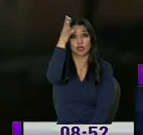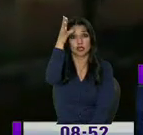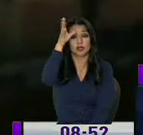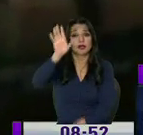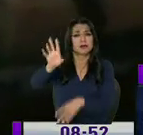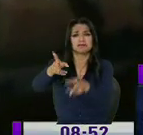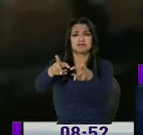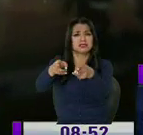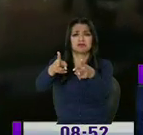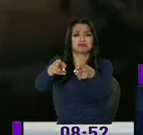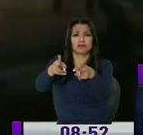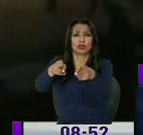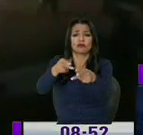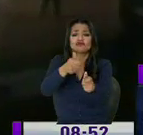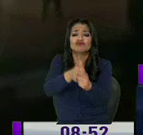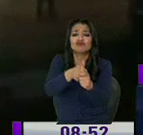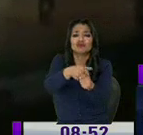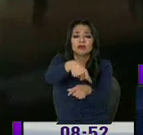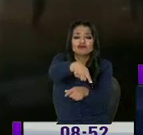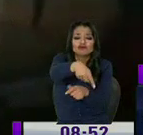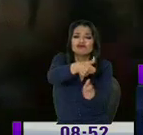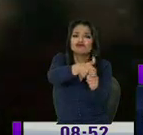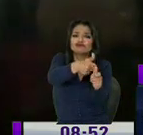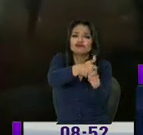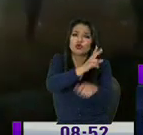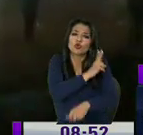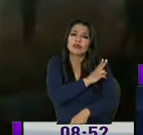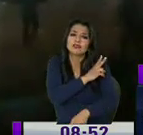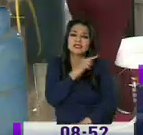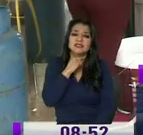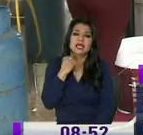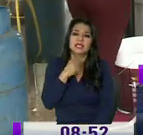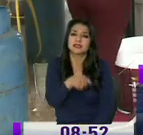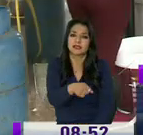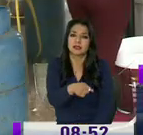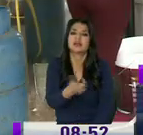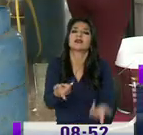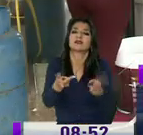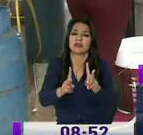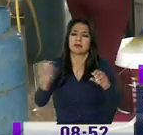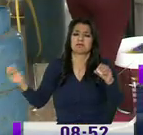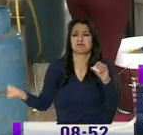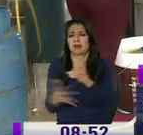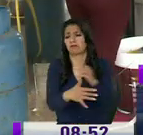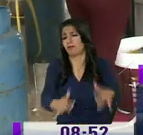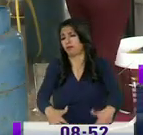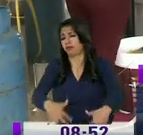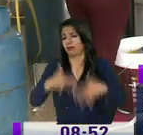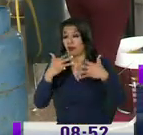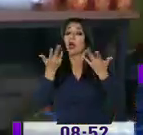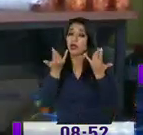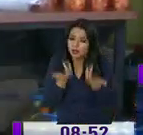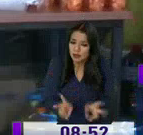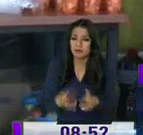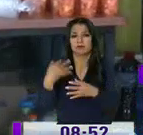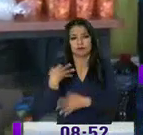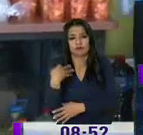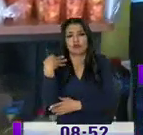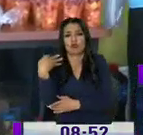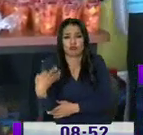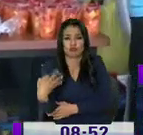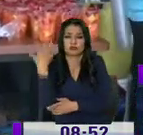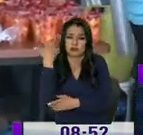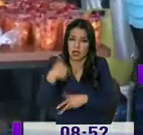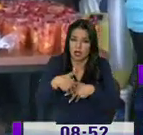Ecuador, que se encuentra a una cuadra de este centro de estudios y que también ha dispuesto su voluntariado durante estos días